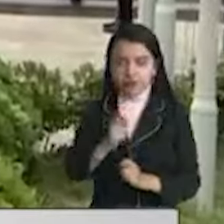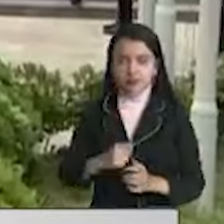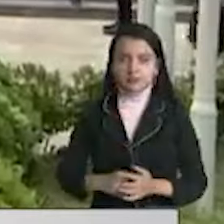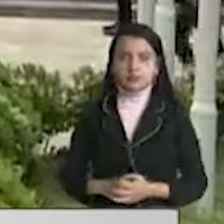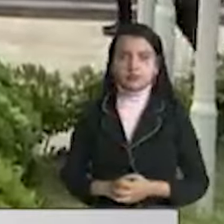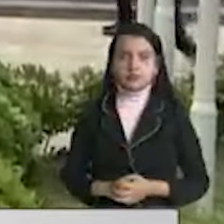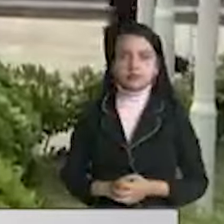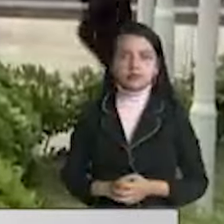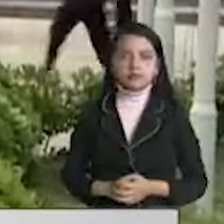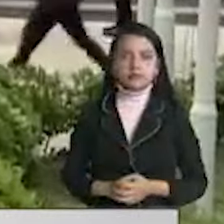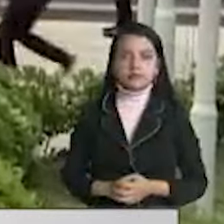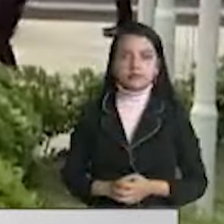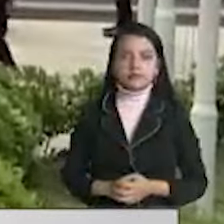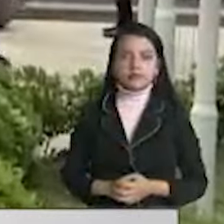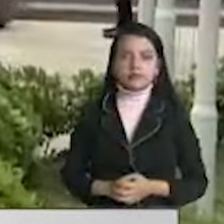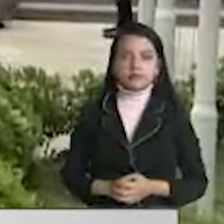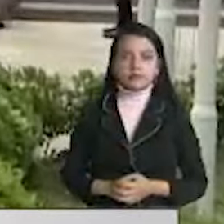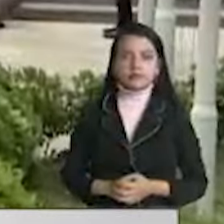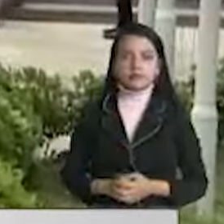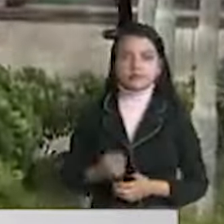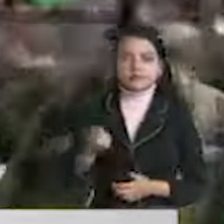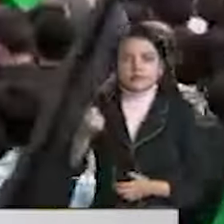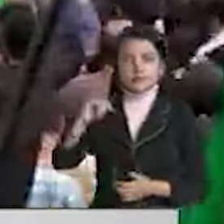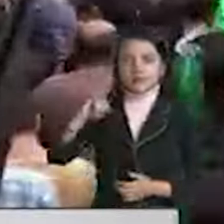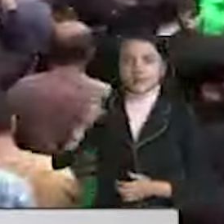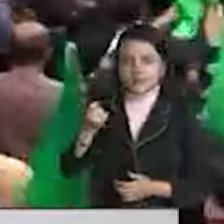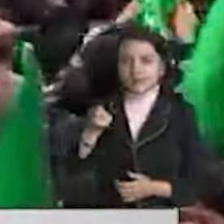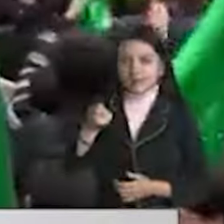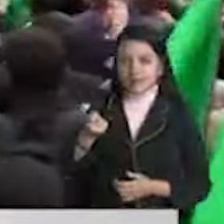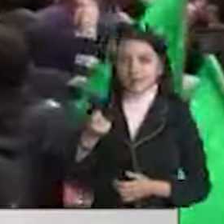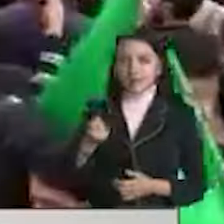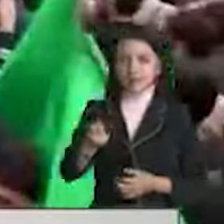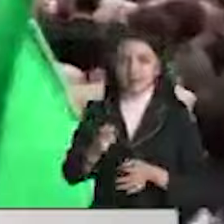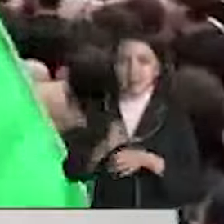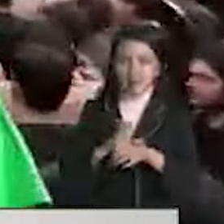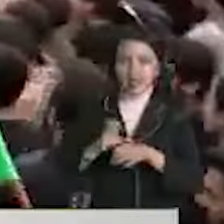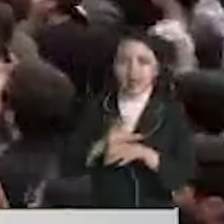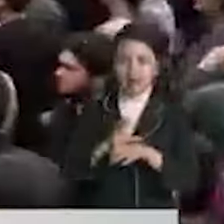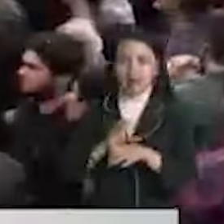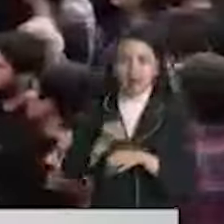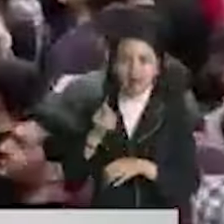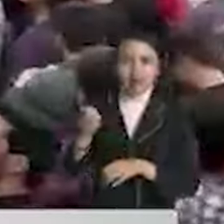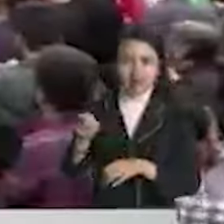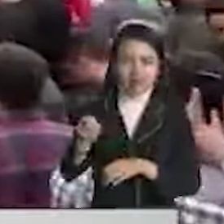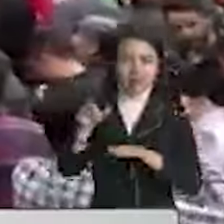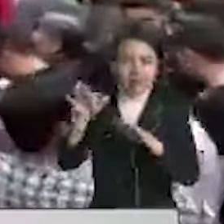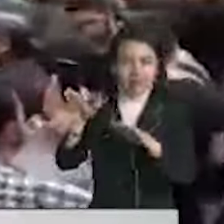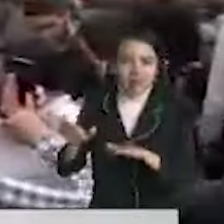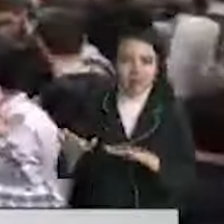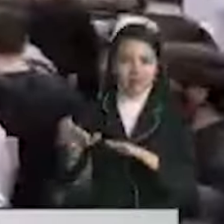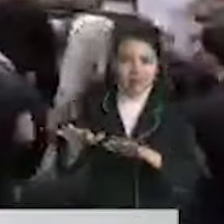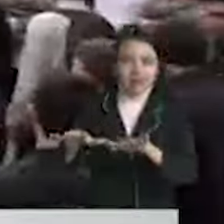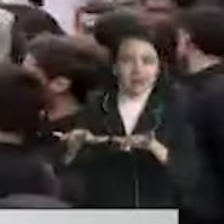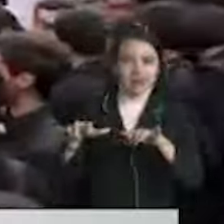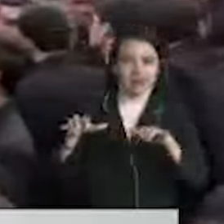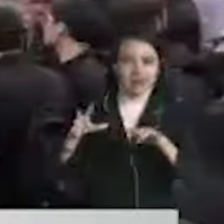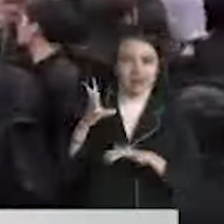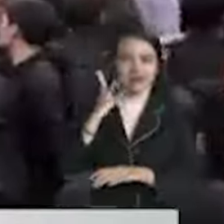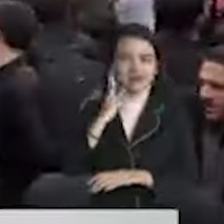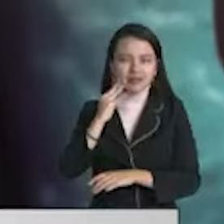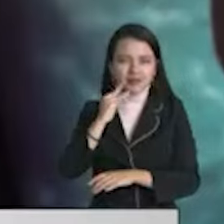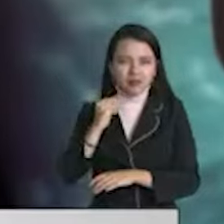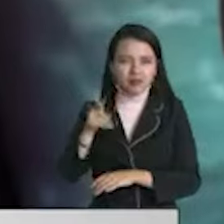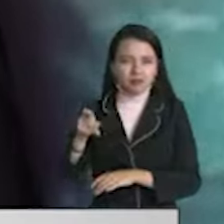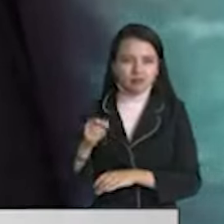la capital, se realizará un acto el jueves en la ciudad de Bir Hand, donde Raisi era representante de la Asamblea de Expertos,